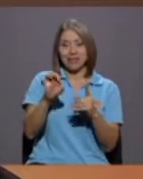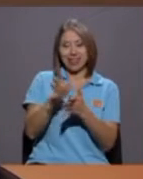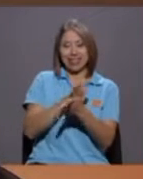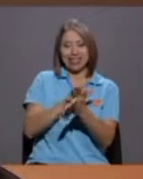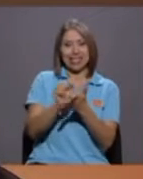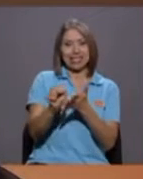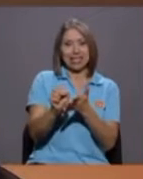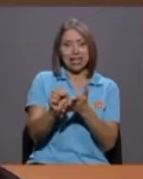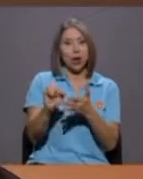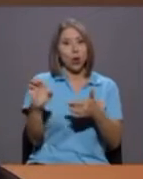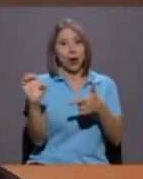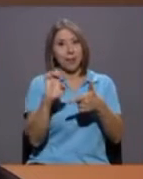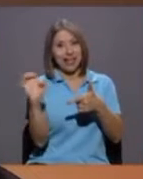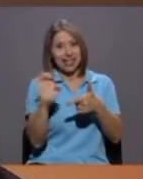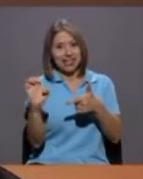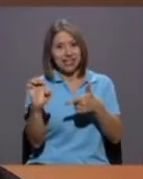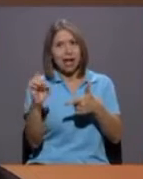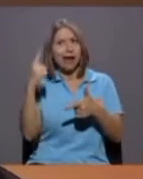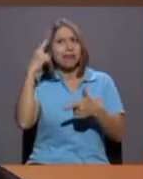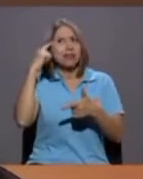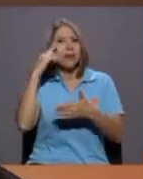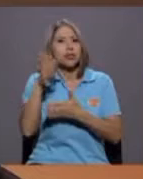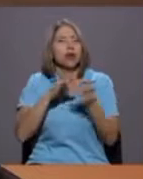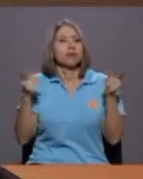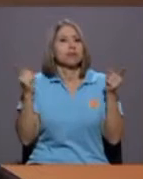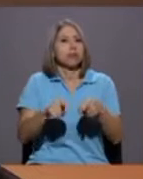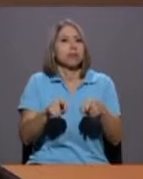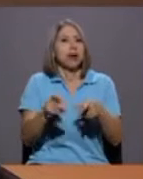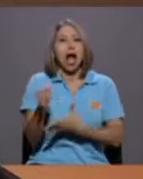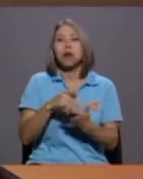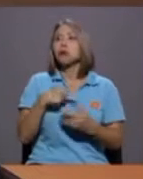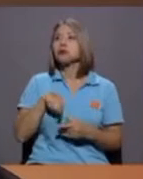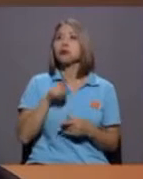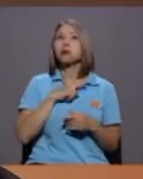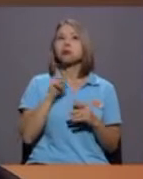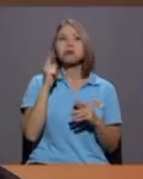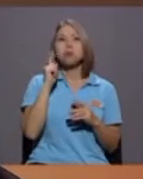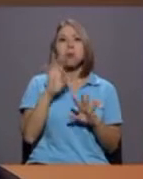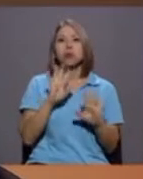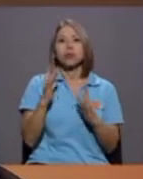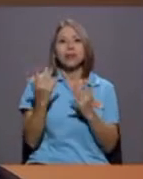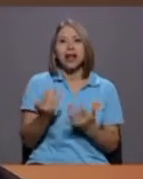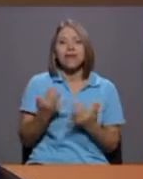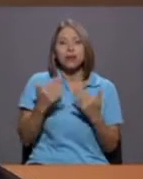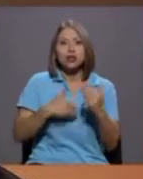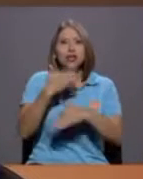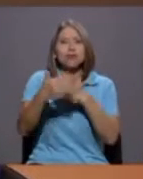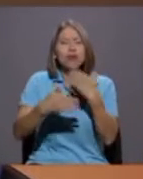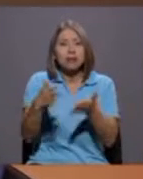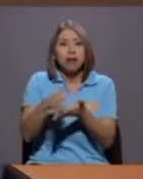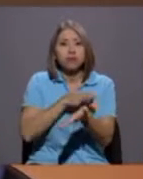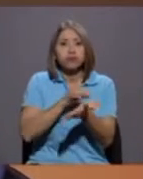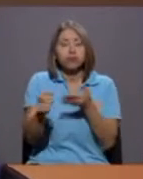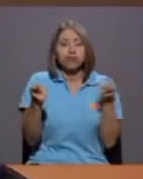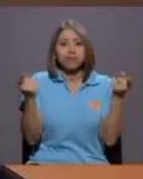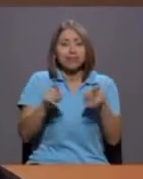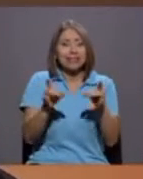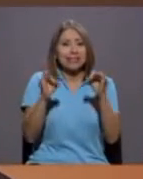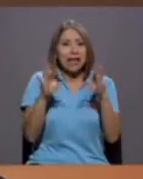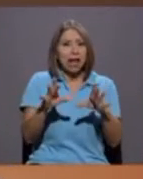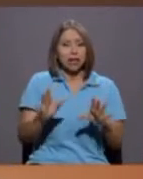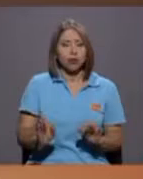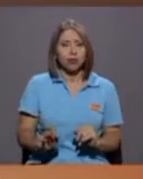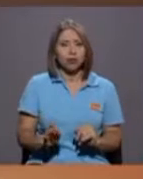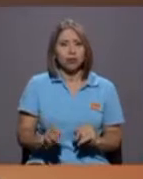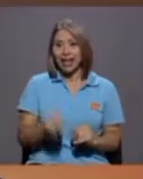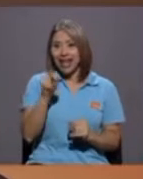generalmente vamos a asociarlo a hechos fortuitos que no esperábamos y que normalmente son trágicos. Y esa tragedia